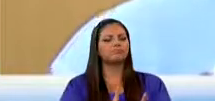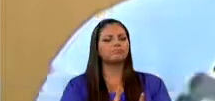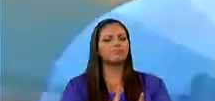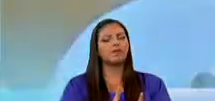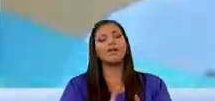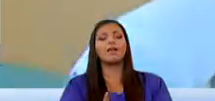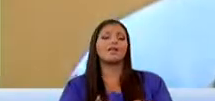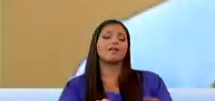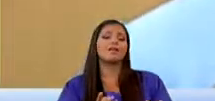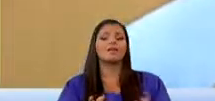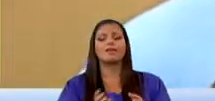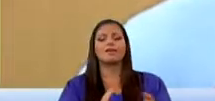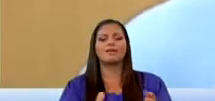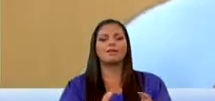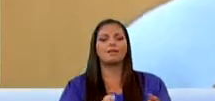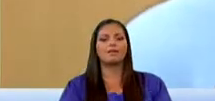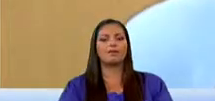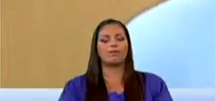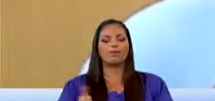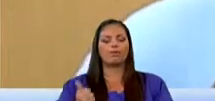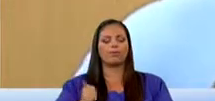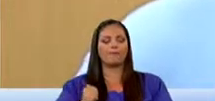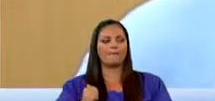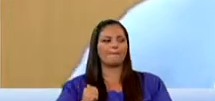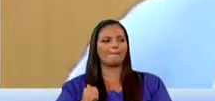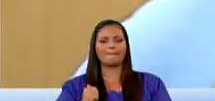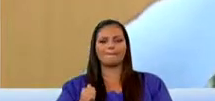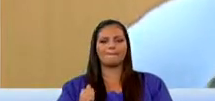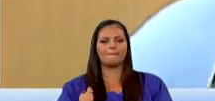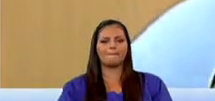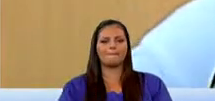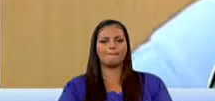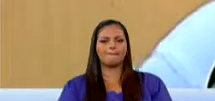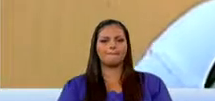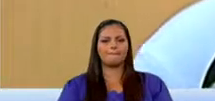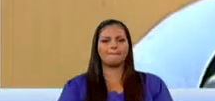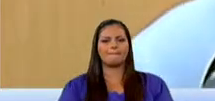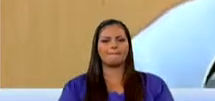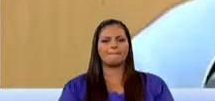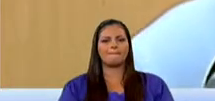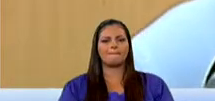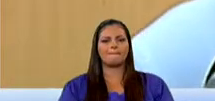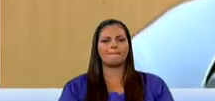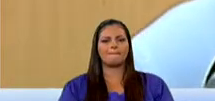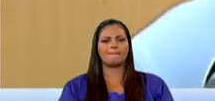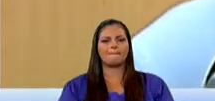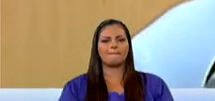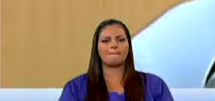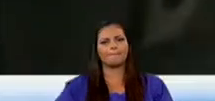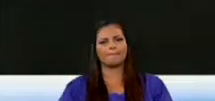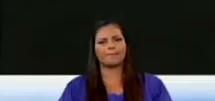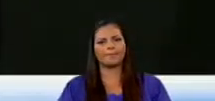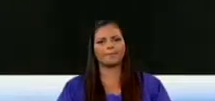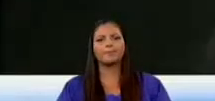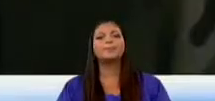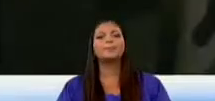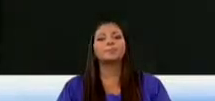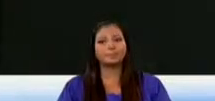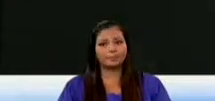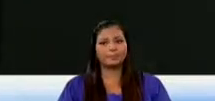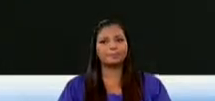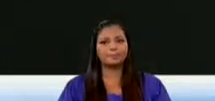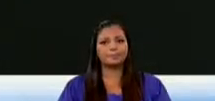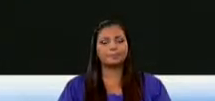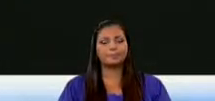otros proceden en el tumulto de gente a meter la mano en el instante que van a subir una Metrovía. La banda desarticulada